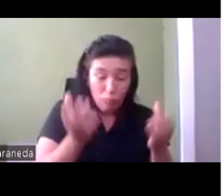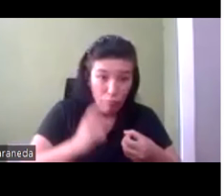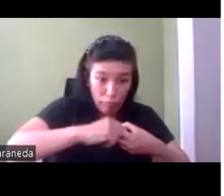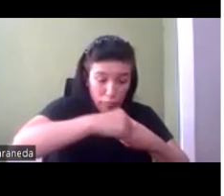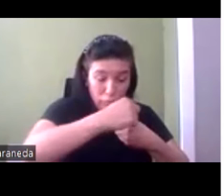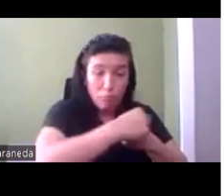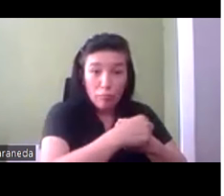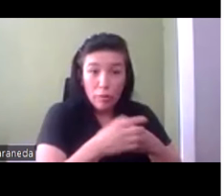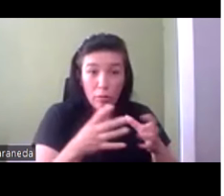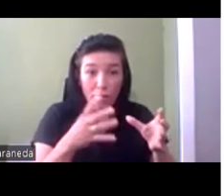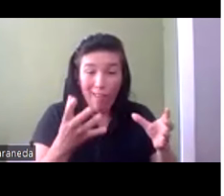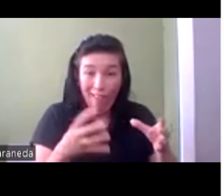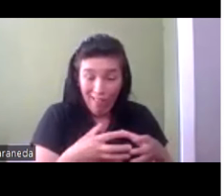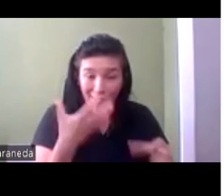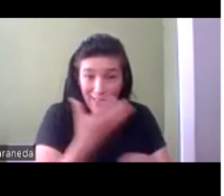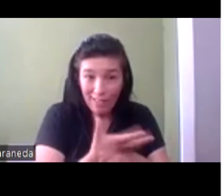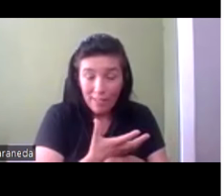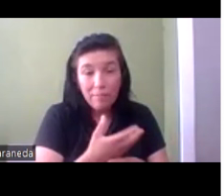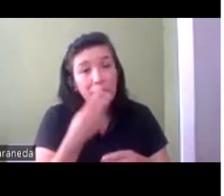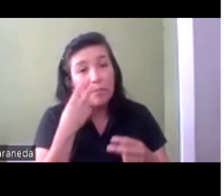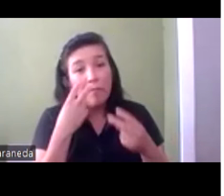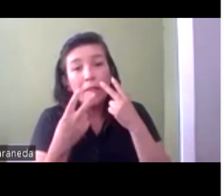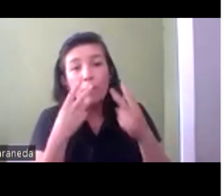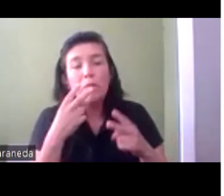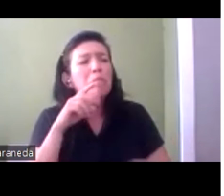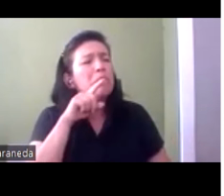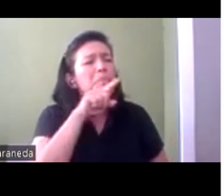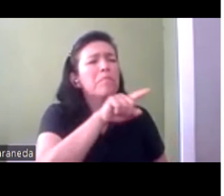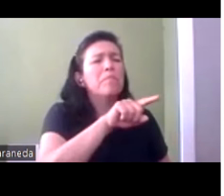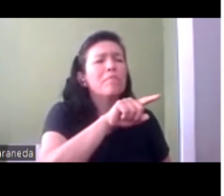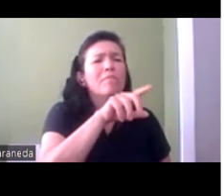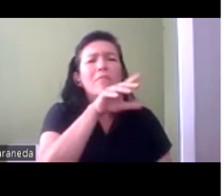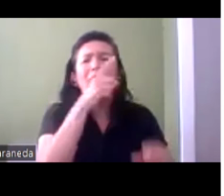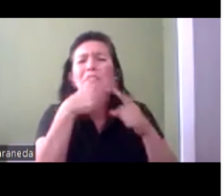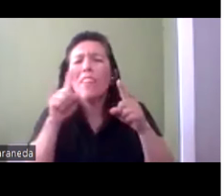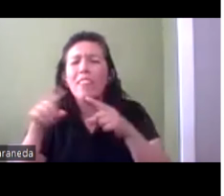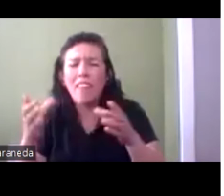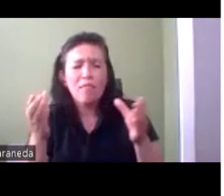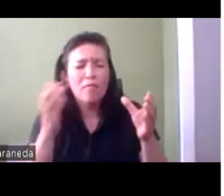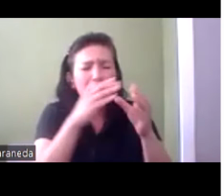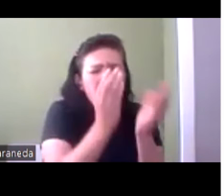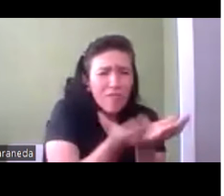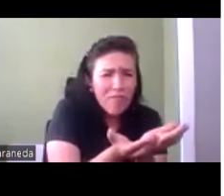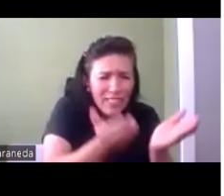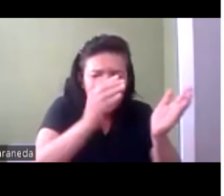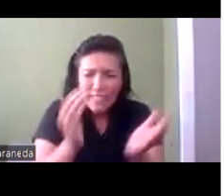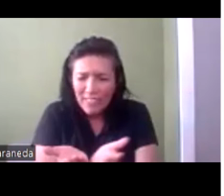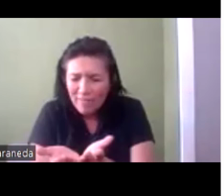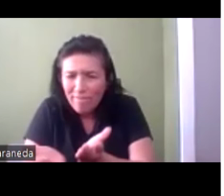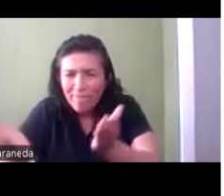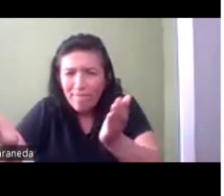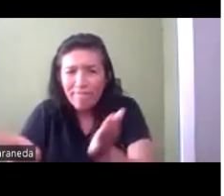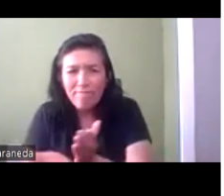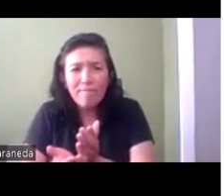la colección, es posible identificar un conjunto de vasijas principalmente